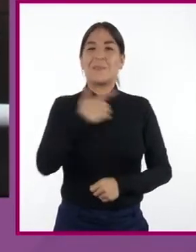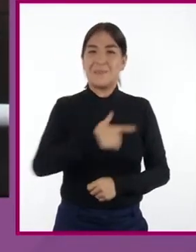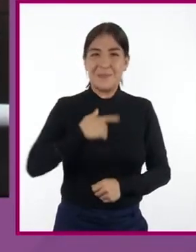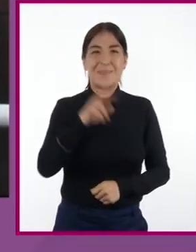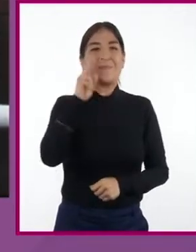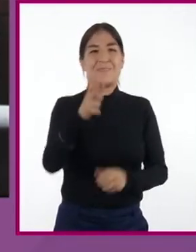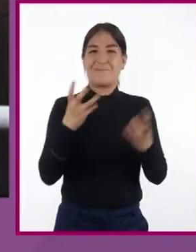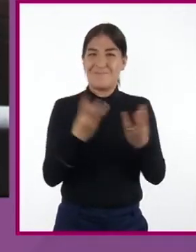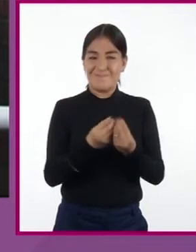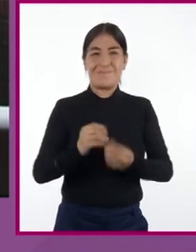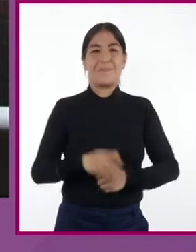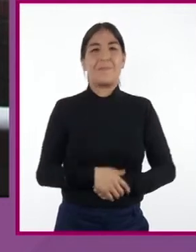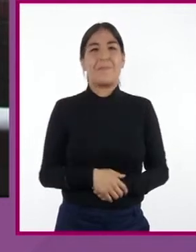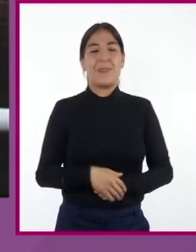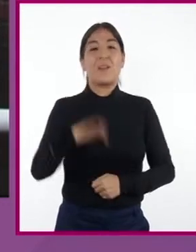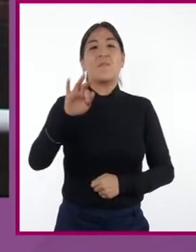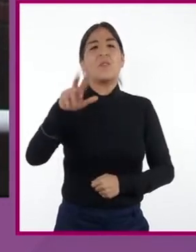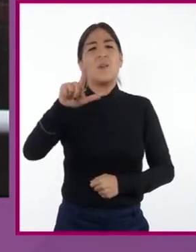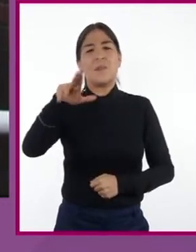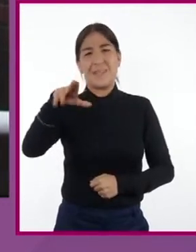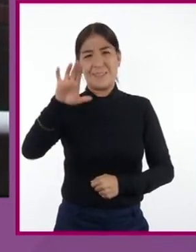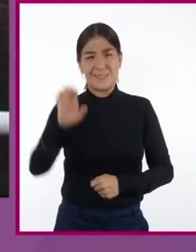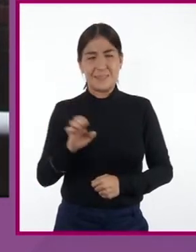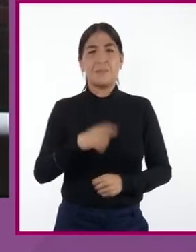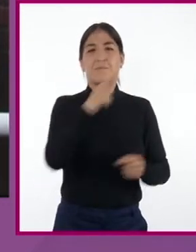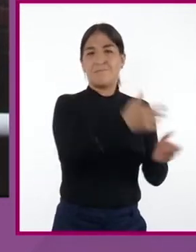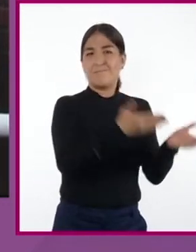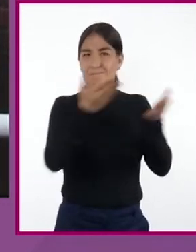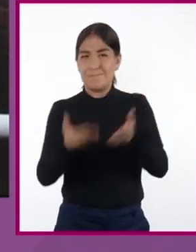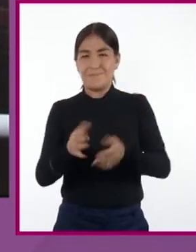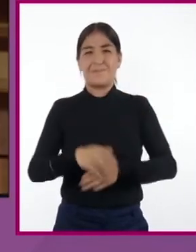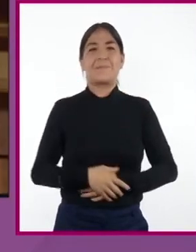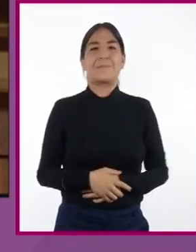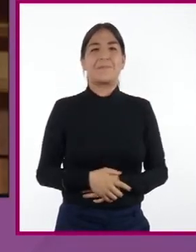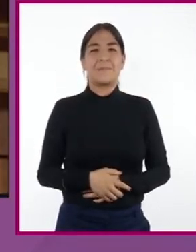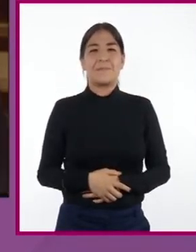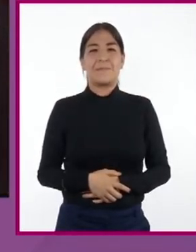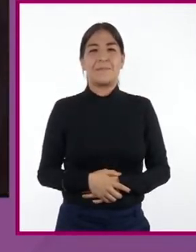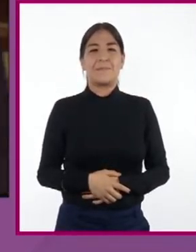estar con ustedes. Florence Nightingale, pasa al balcón, por favor.